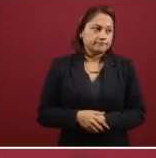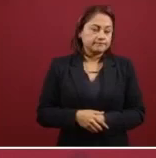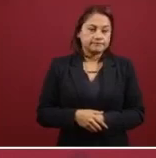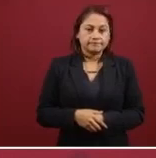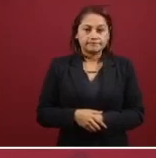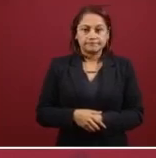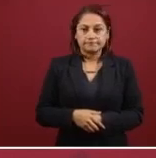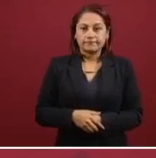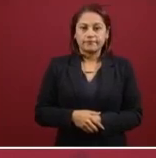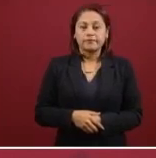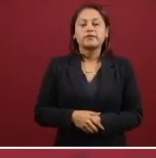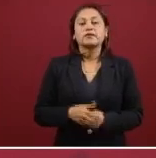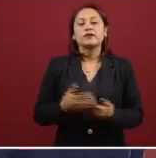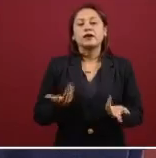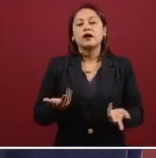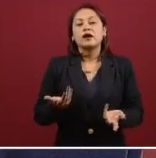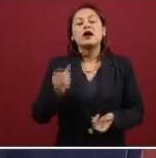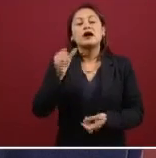debería hasta